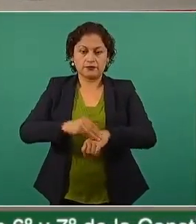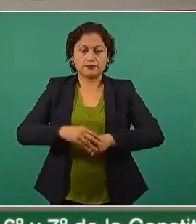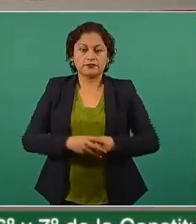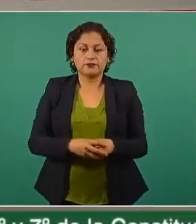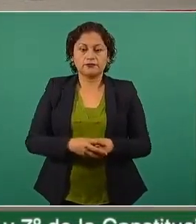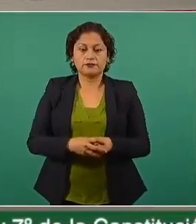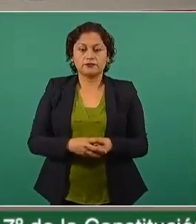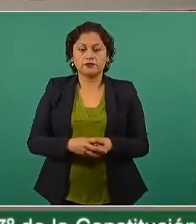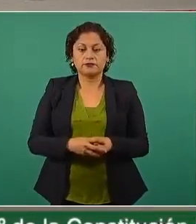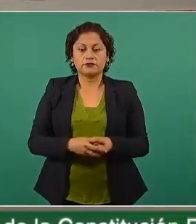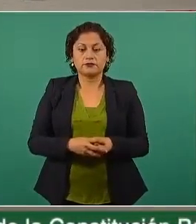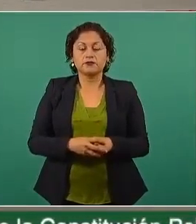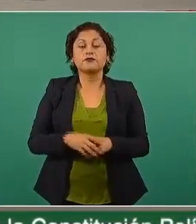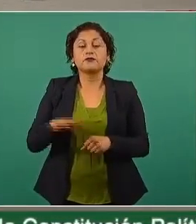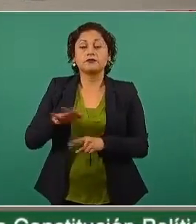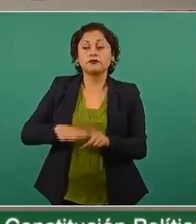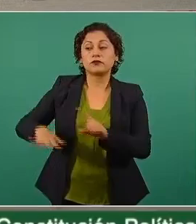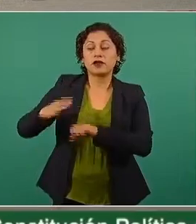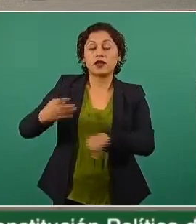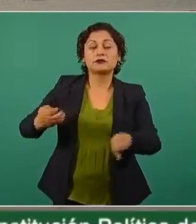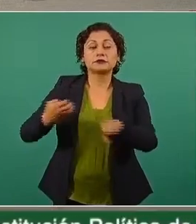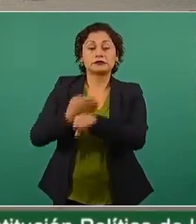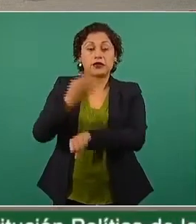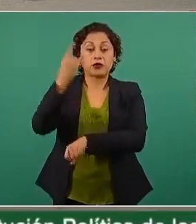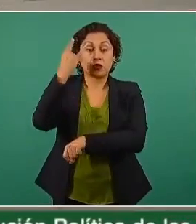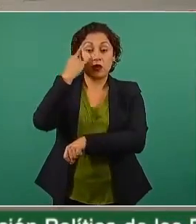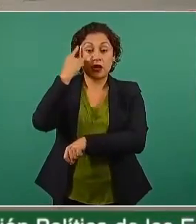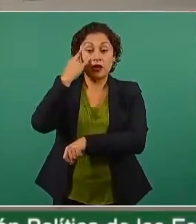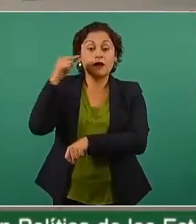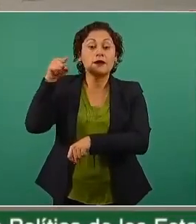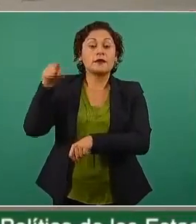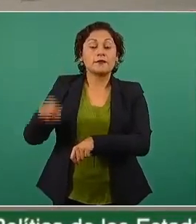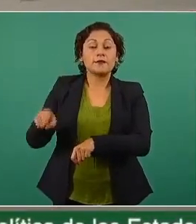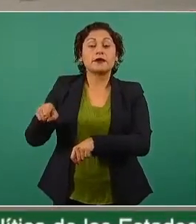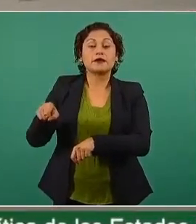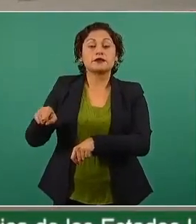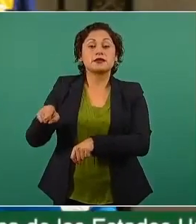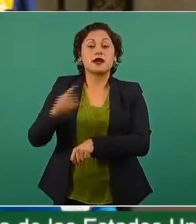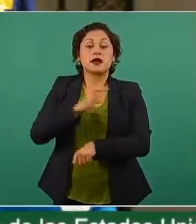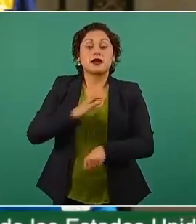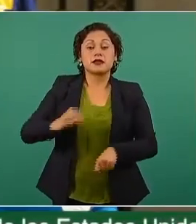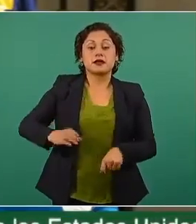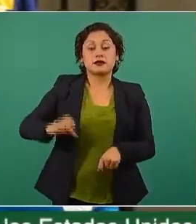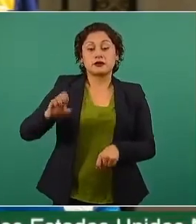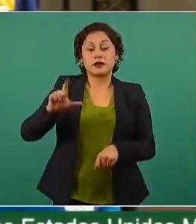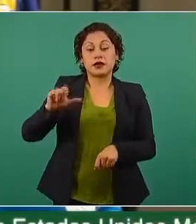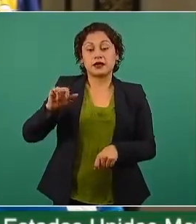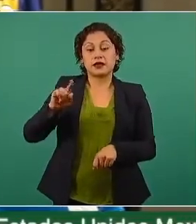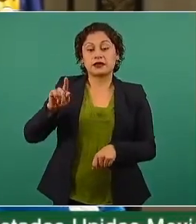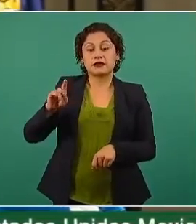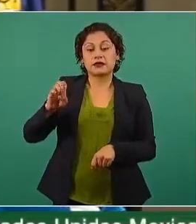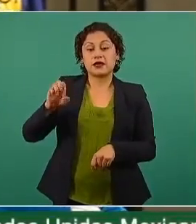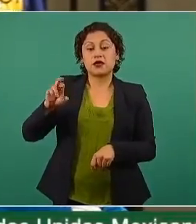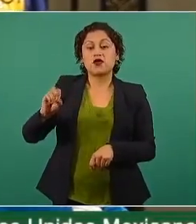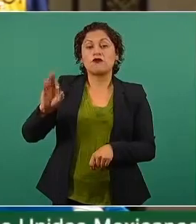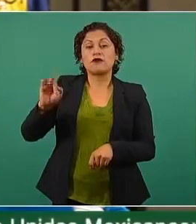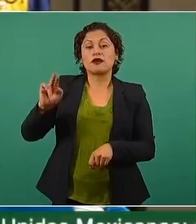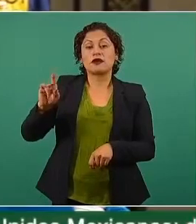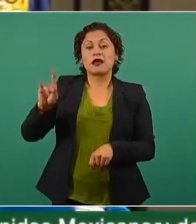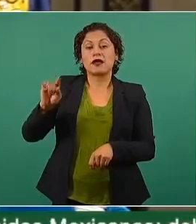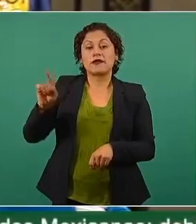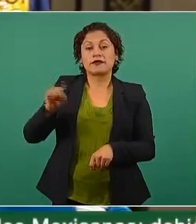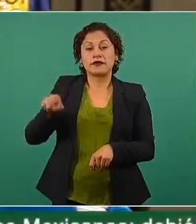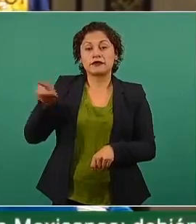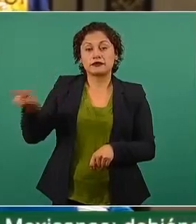en el estado de Campeche, el candidato Eliseo Fernández ha ocupado su nombre diciendo que es amigo